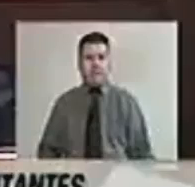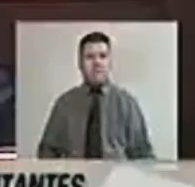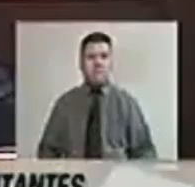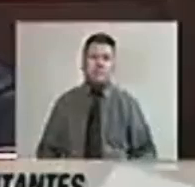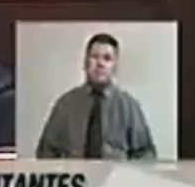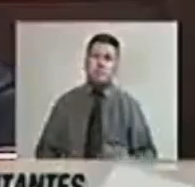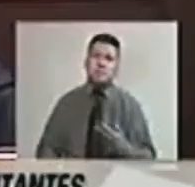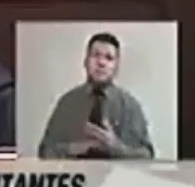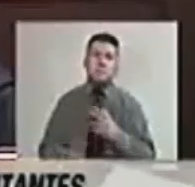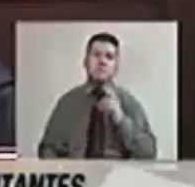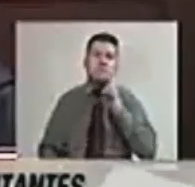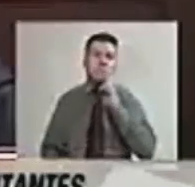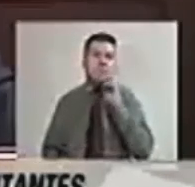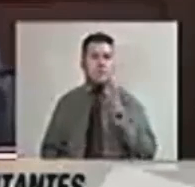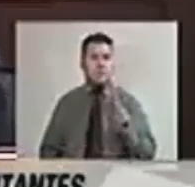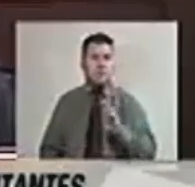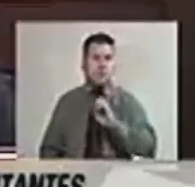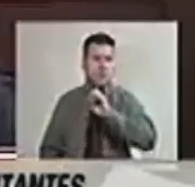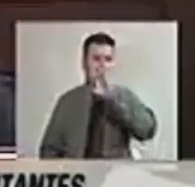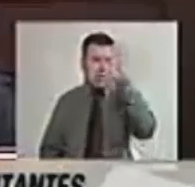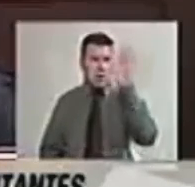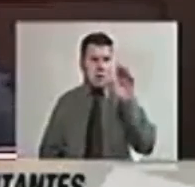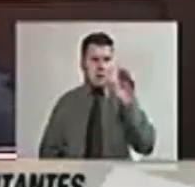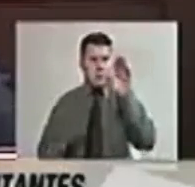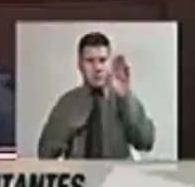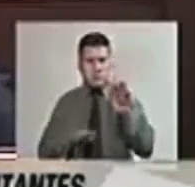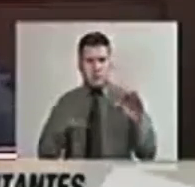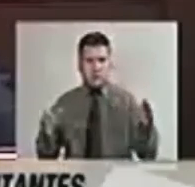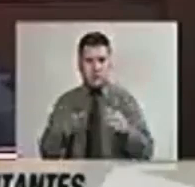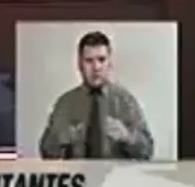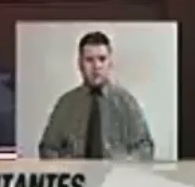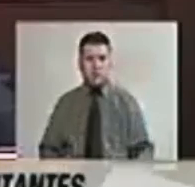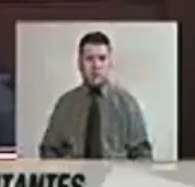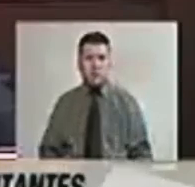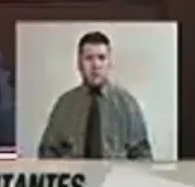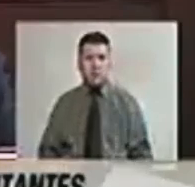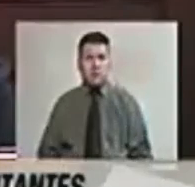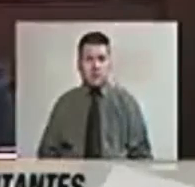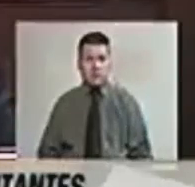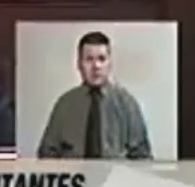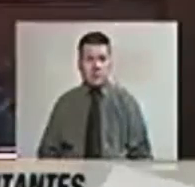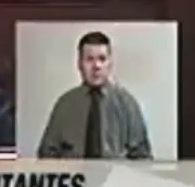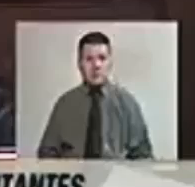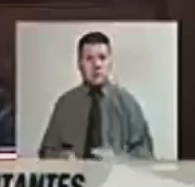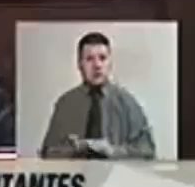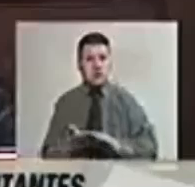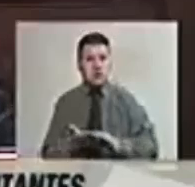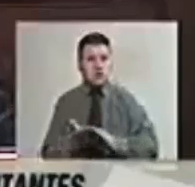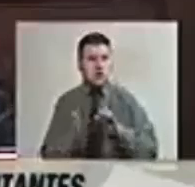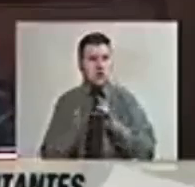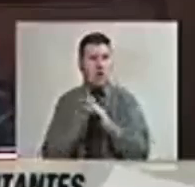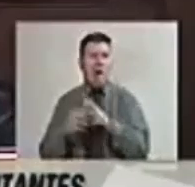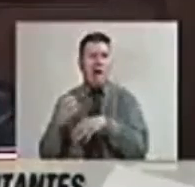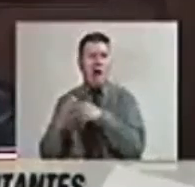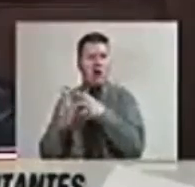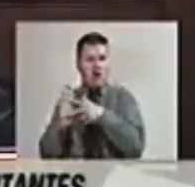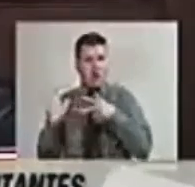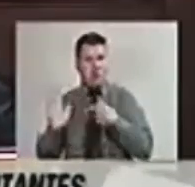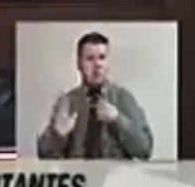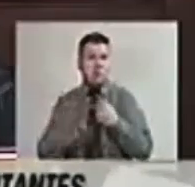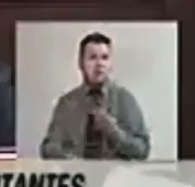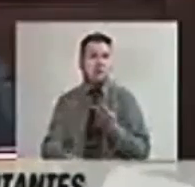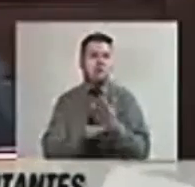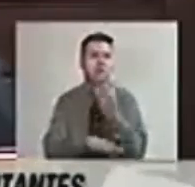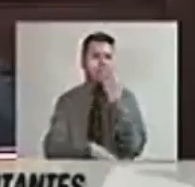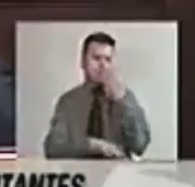pidiendo en Venezuela, para que ustedes los tengan claro, señores representantes, es restablecer el orden constitucional a través de 3 peticiones